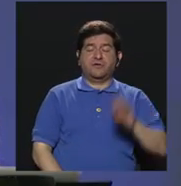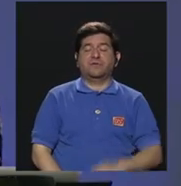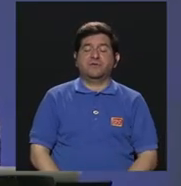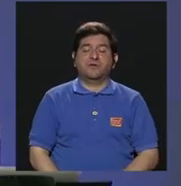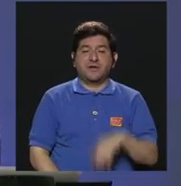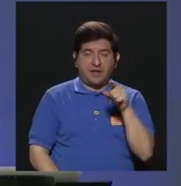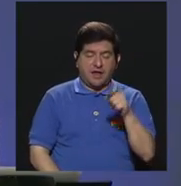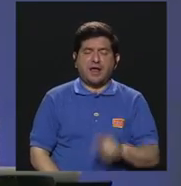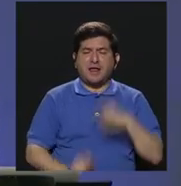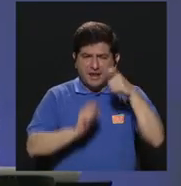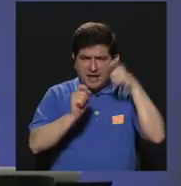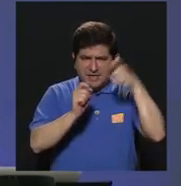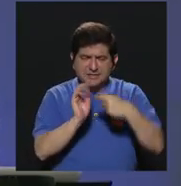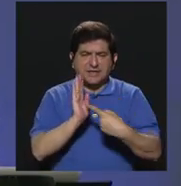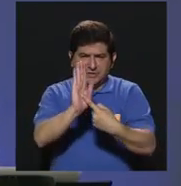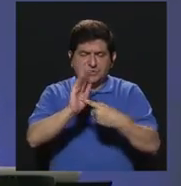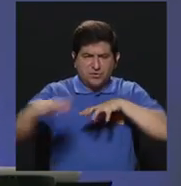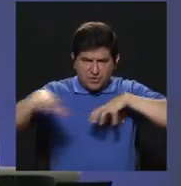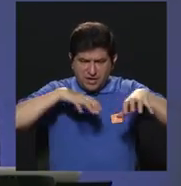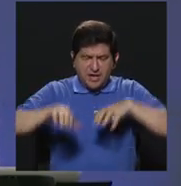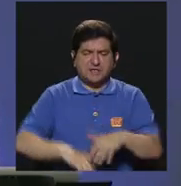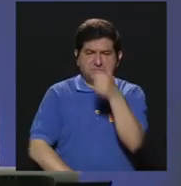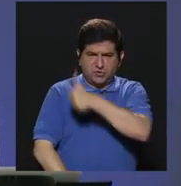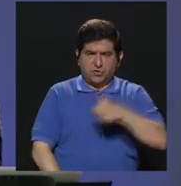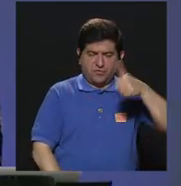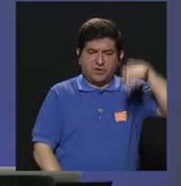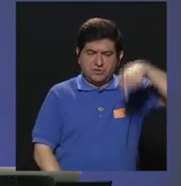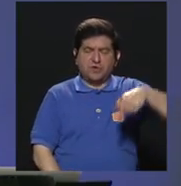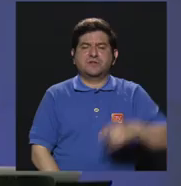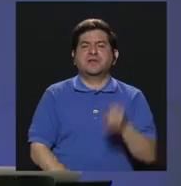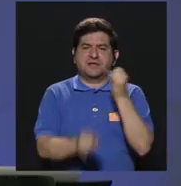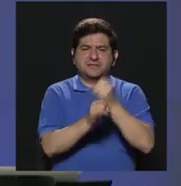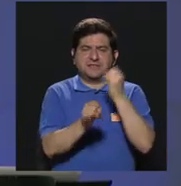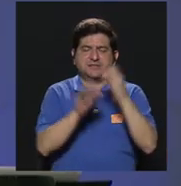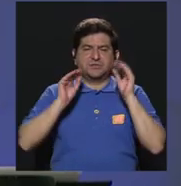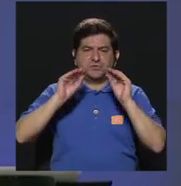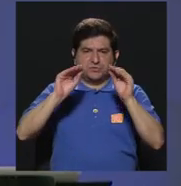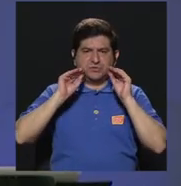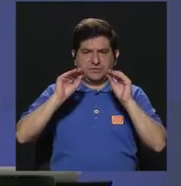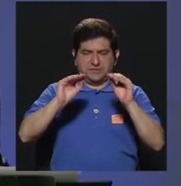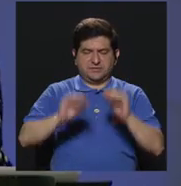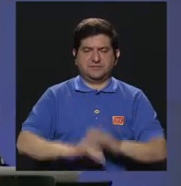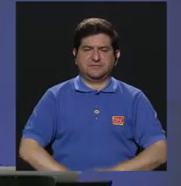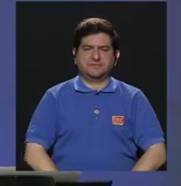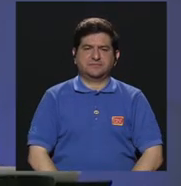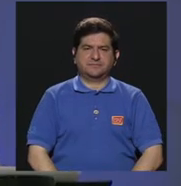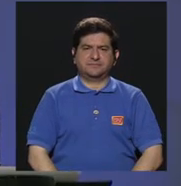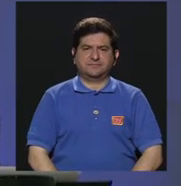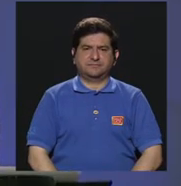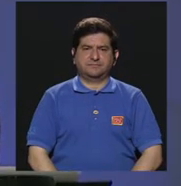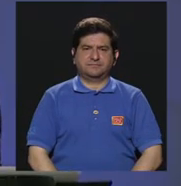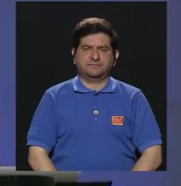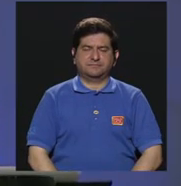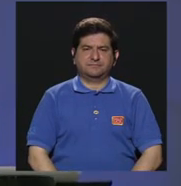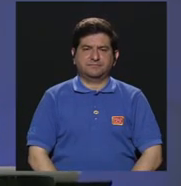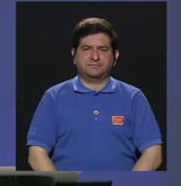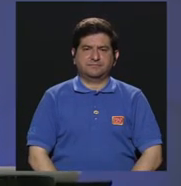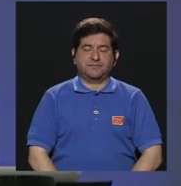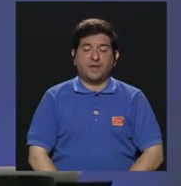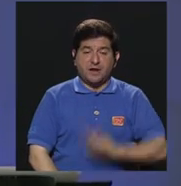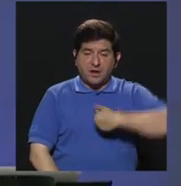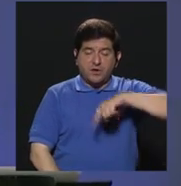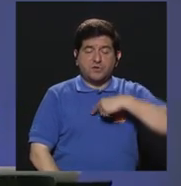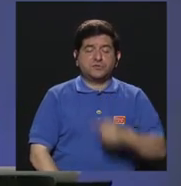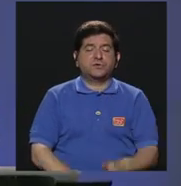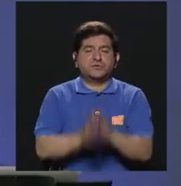fortaleció con su accionar como rector de esta casa de enseñanza superior. De esta manera, apelamos